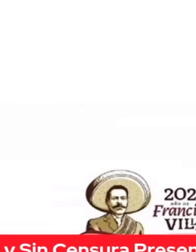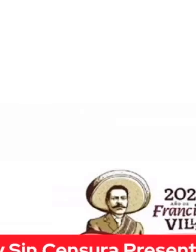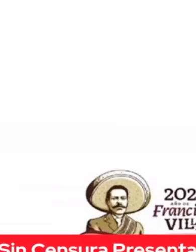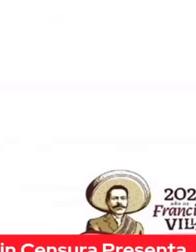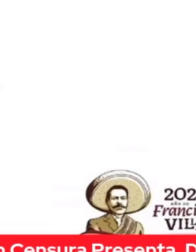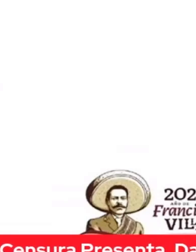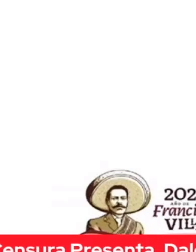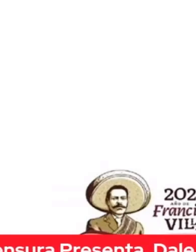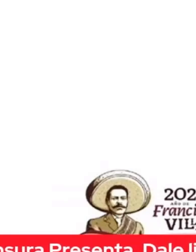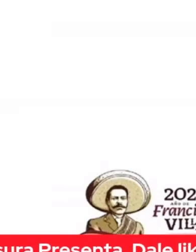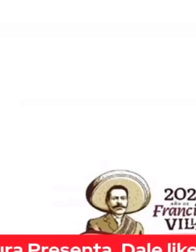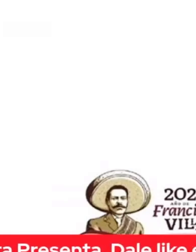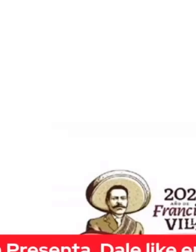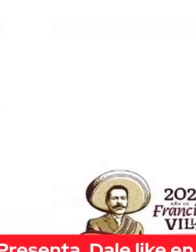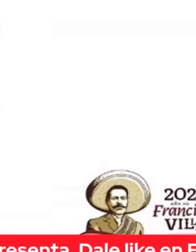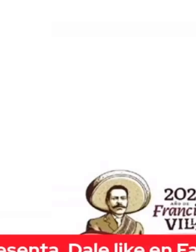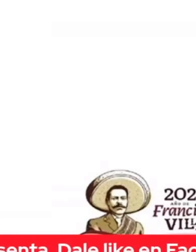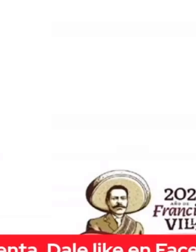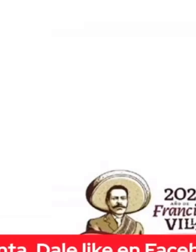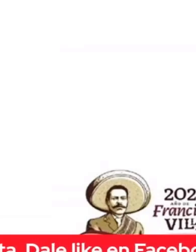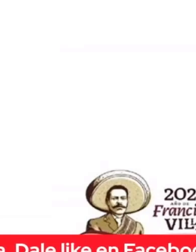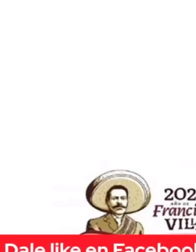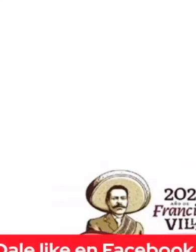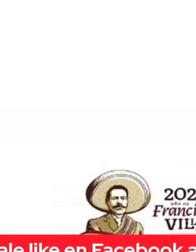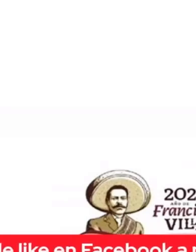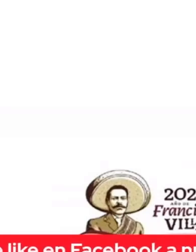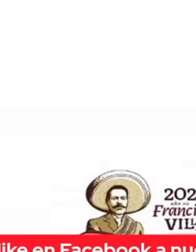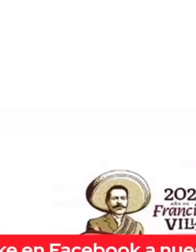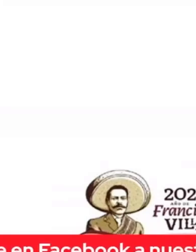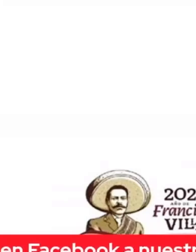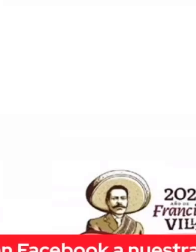Y 22 viene así.